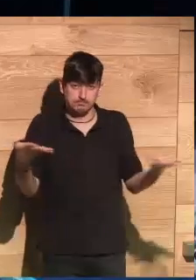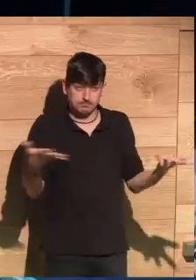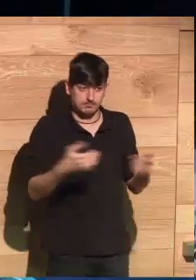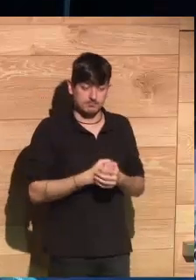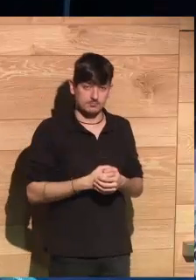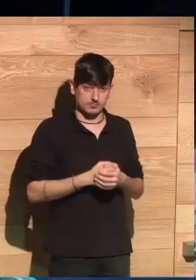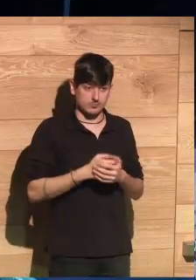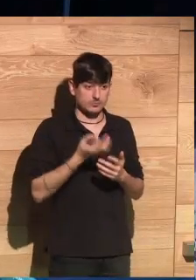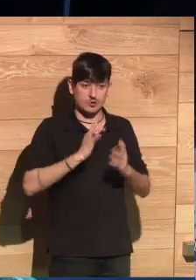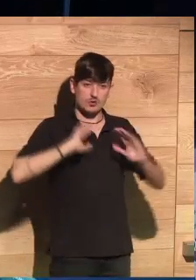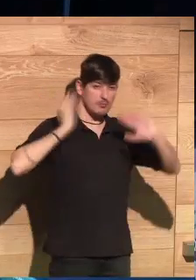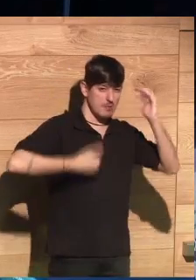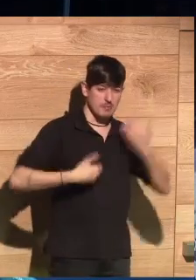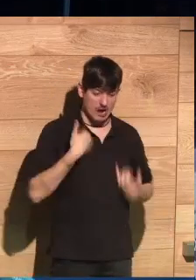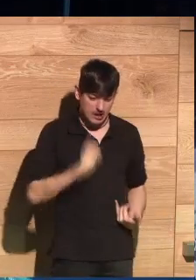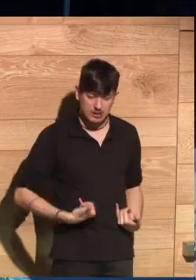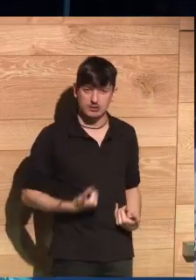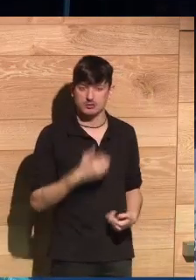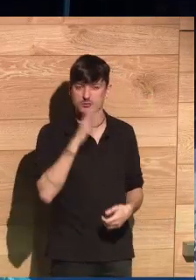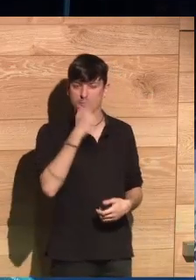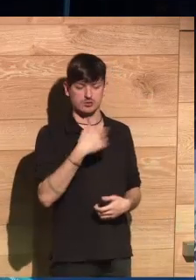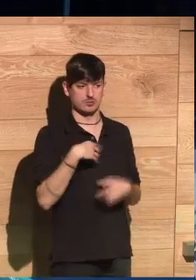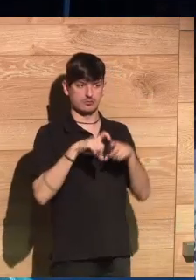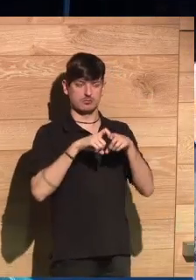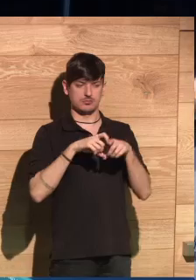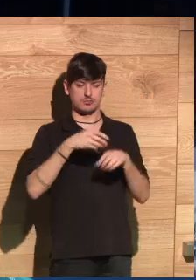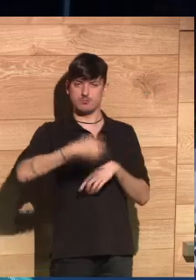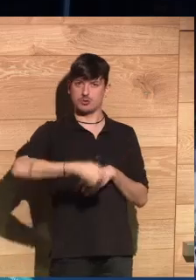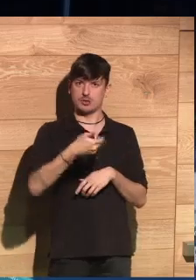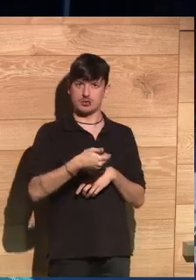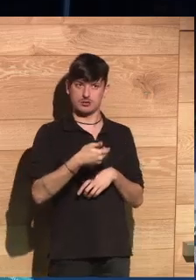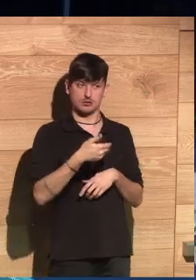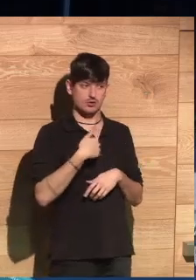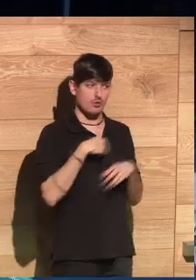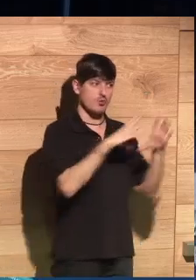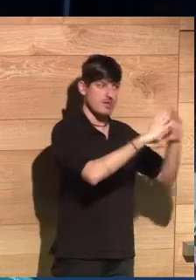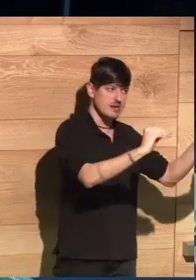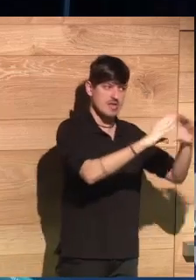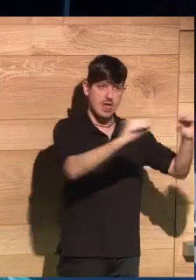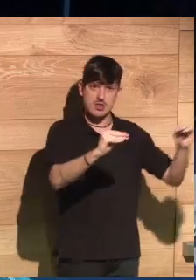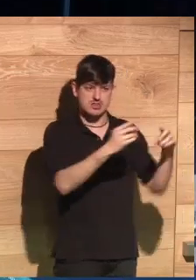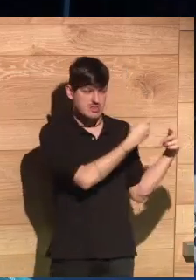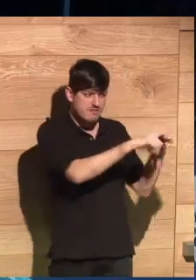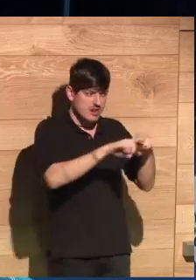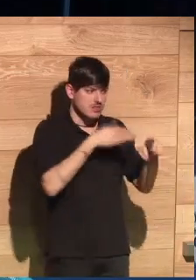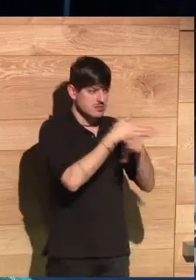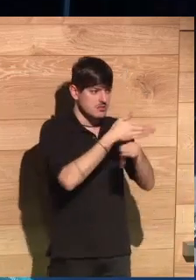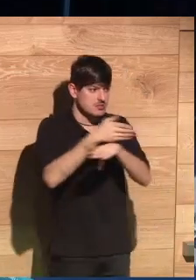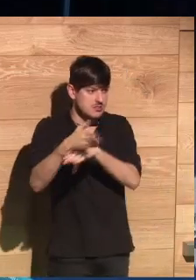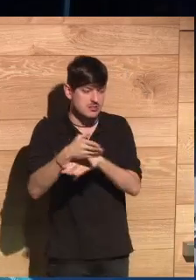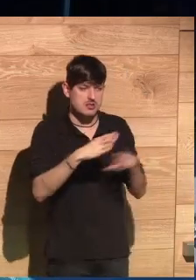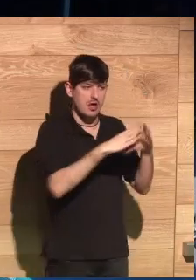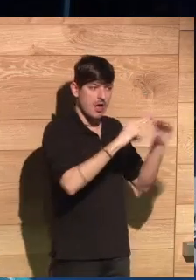Entonces, era un aspecto que me parecía muy importante y además he estado en distintas universidades. El primer destino que tuve fue Appalachian